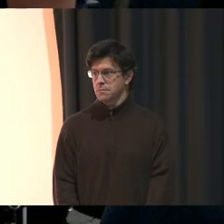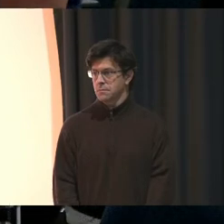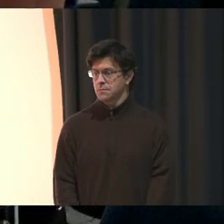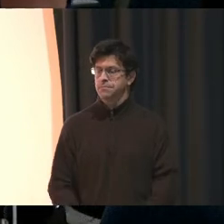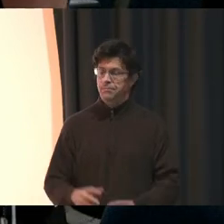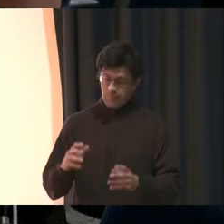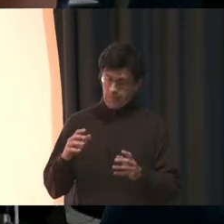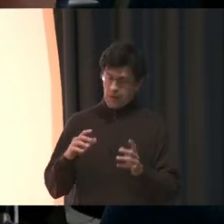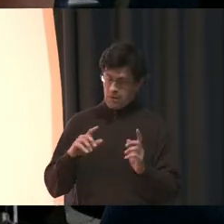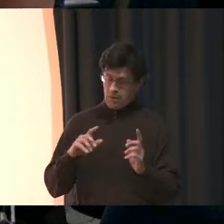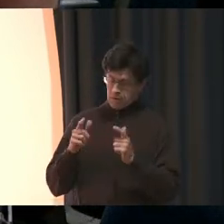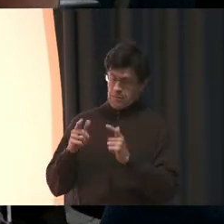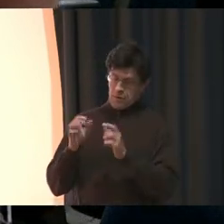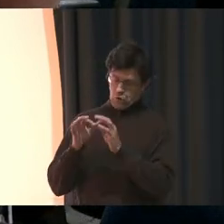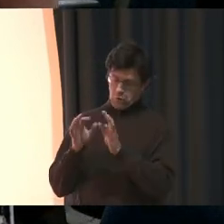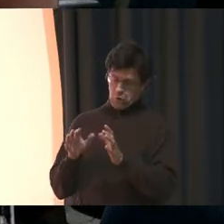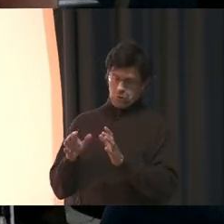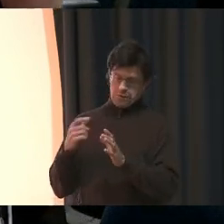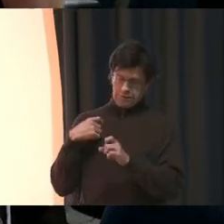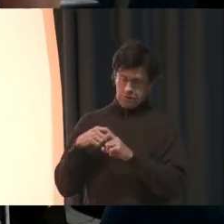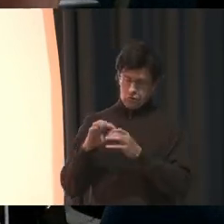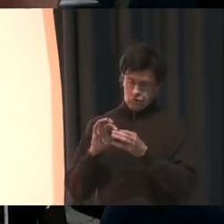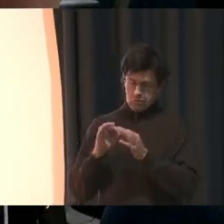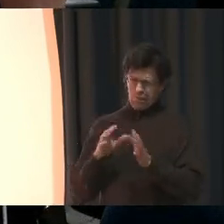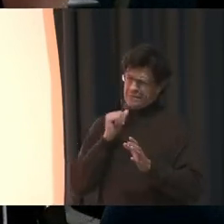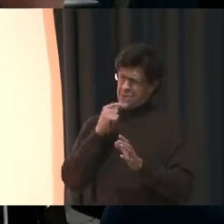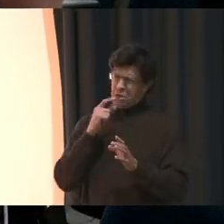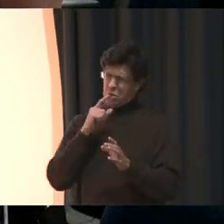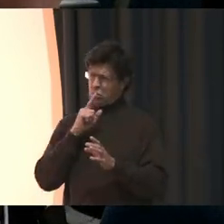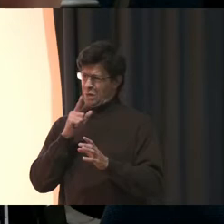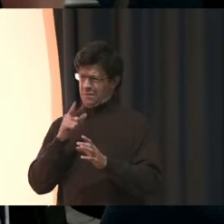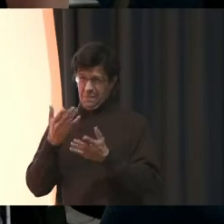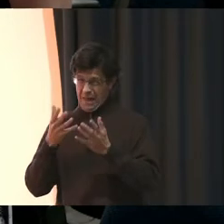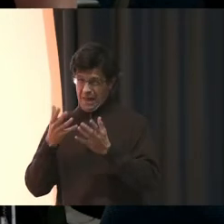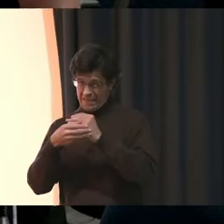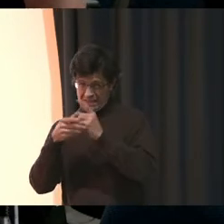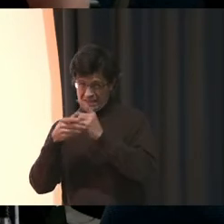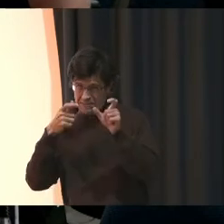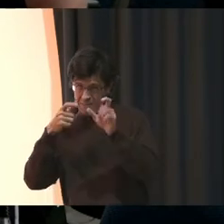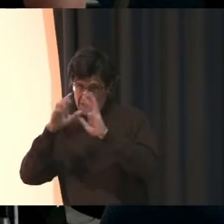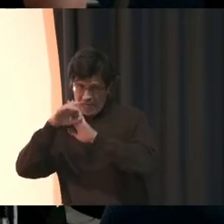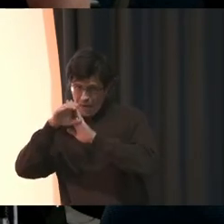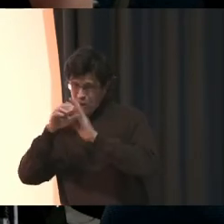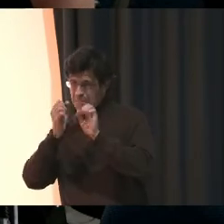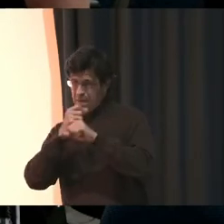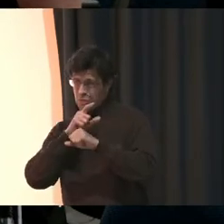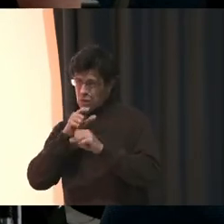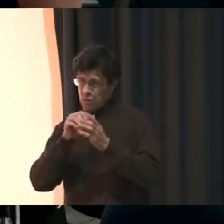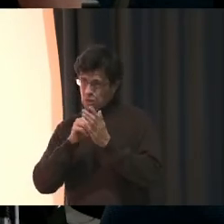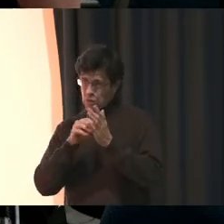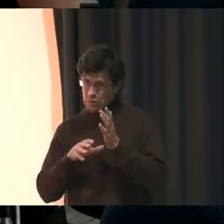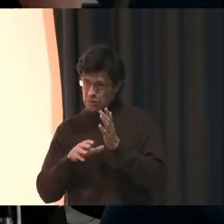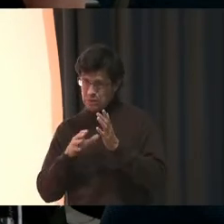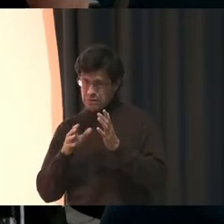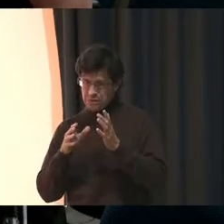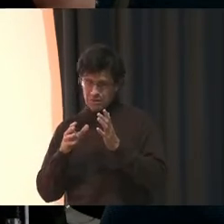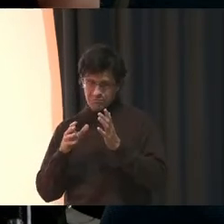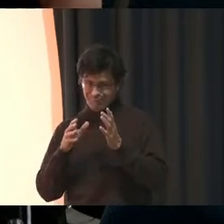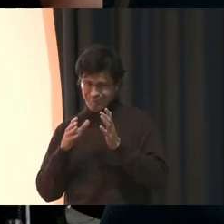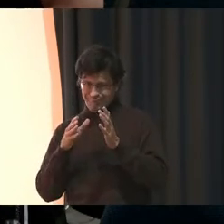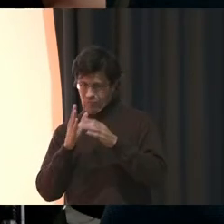Y no sé si es posible para poner una cámara o algún tipo de cámara para asegurarse que los estudiantes cruzanan safely.